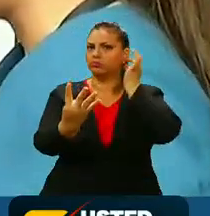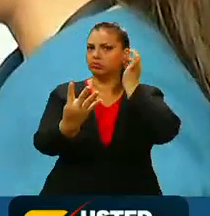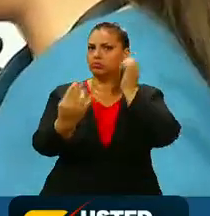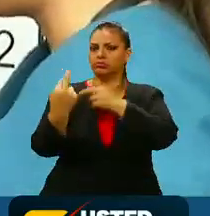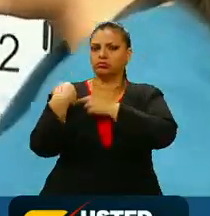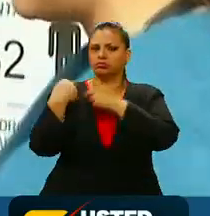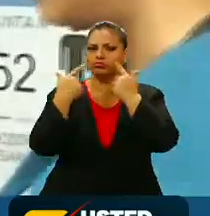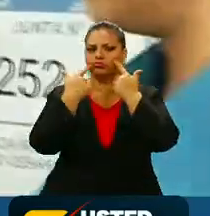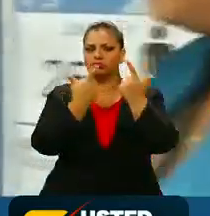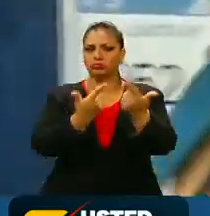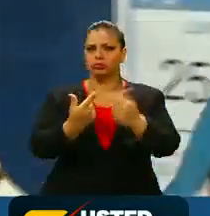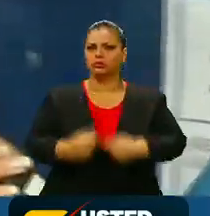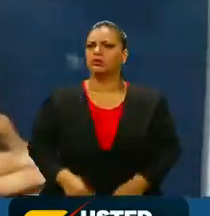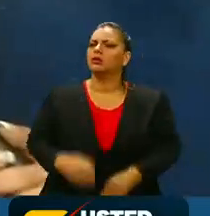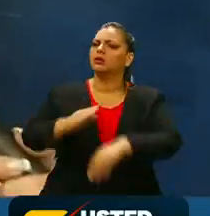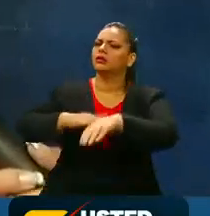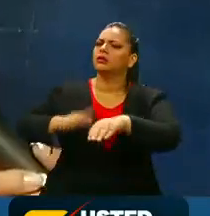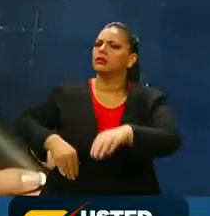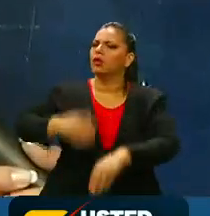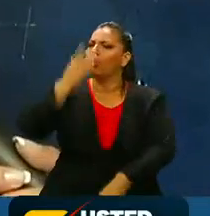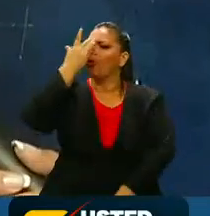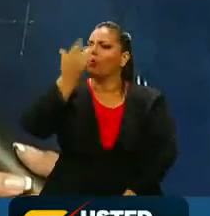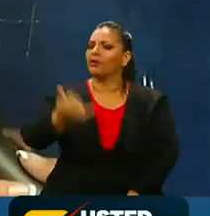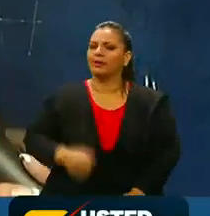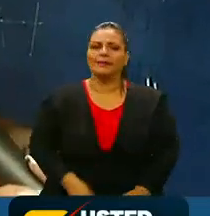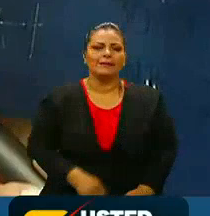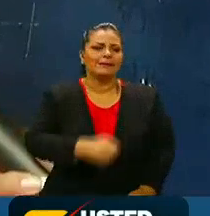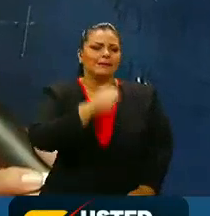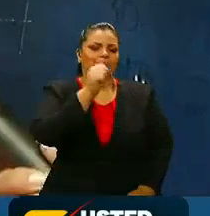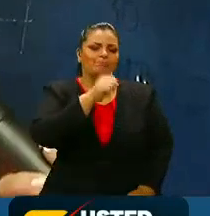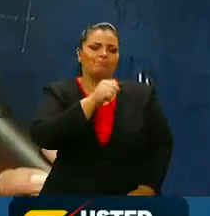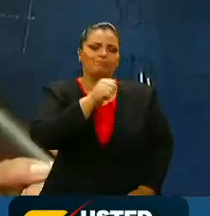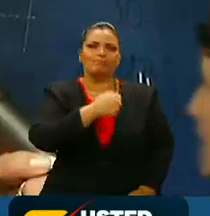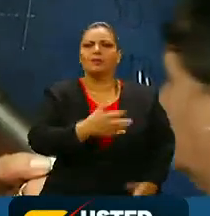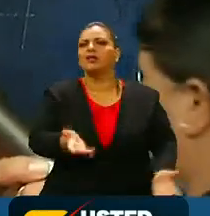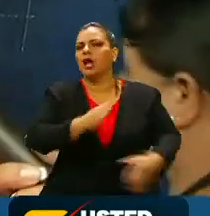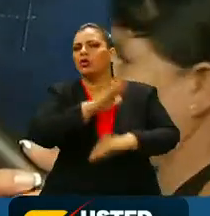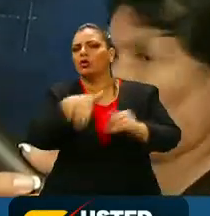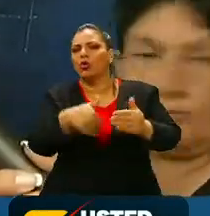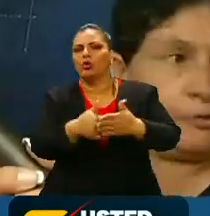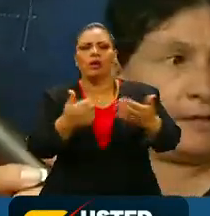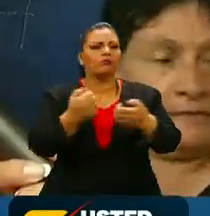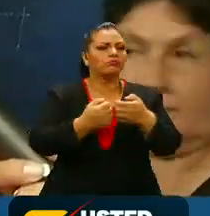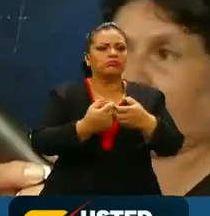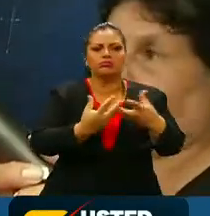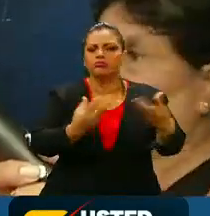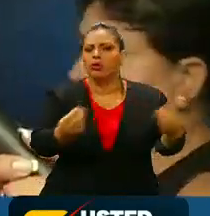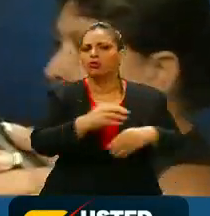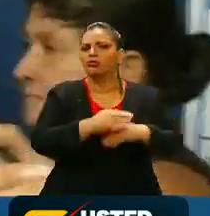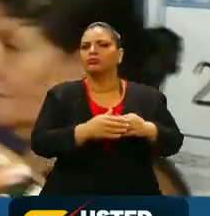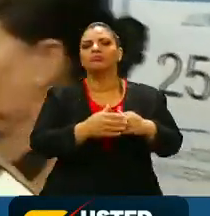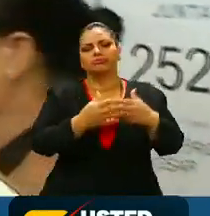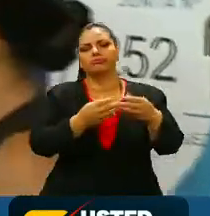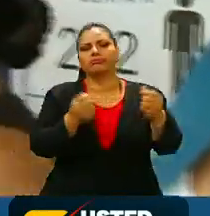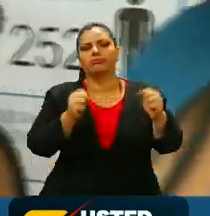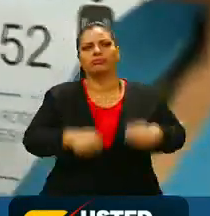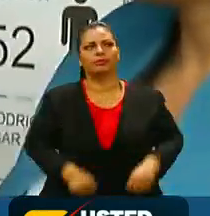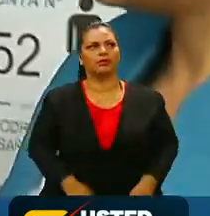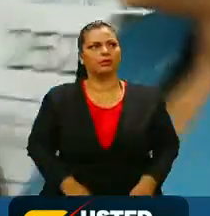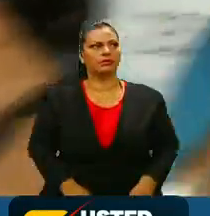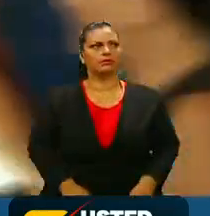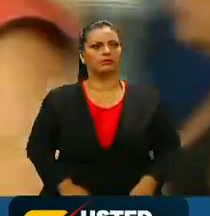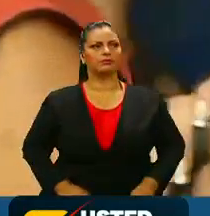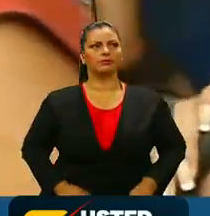a tiempo los miembros de la Junta? Sí, ese fue nuestro problema, pero gracias a Dios pudieron venir de todas las personas a tiempo.